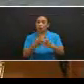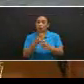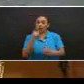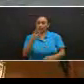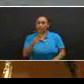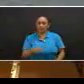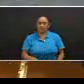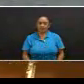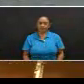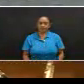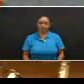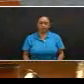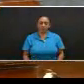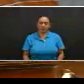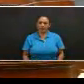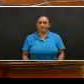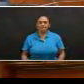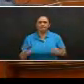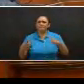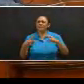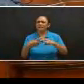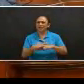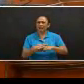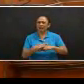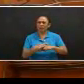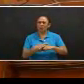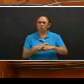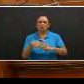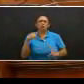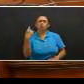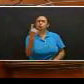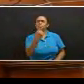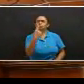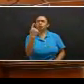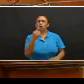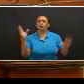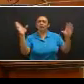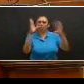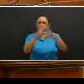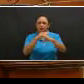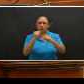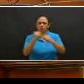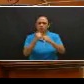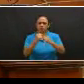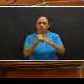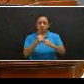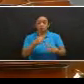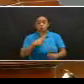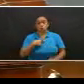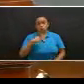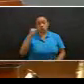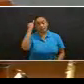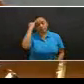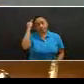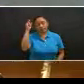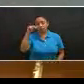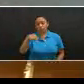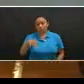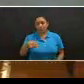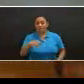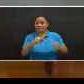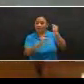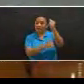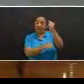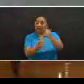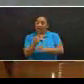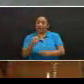que estuvieron peleando hasta toda la noche. Pero yo me imagino que este ángel llevaba una